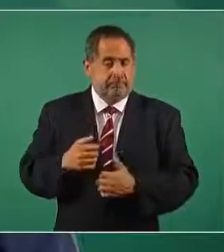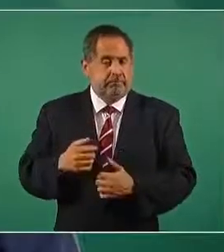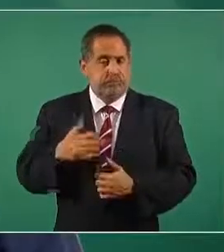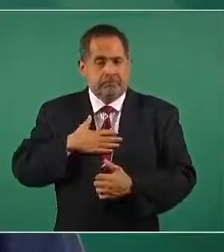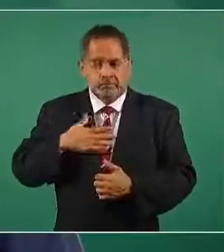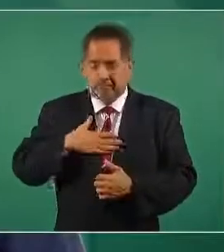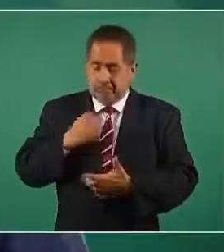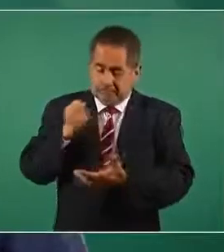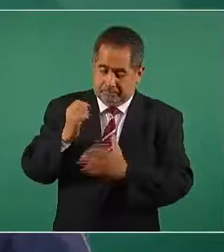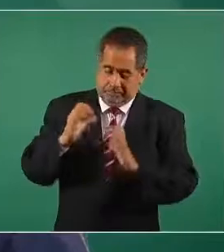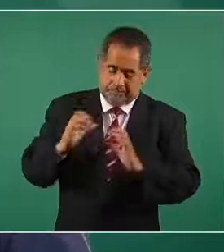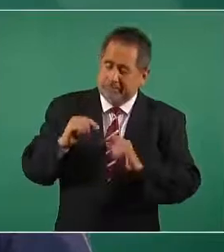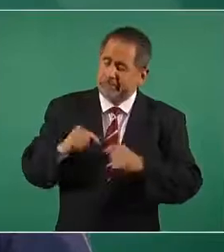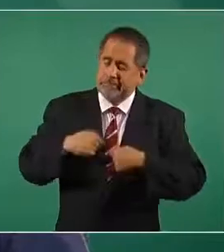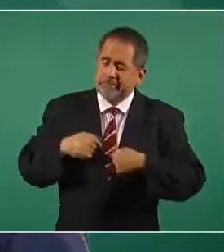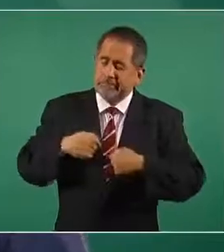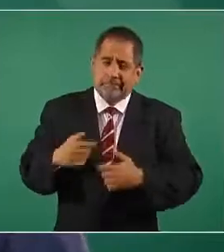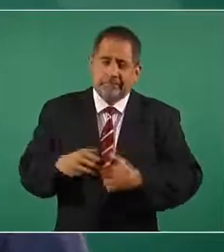bastante